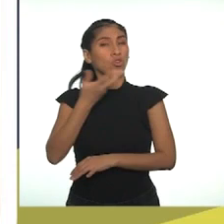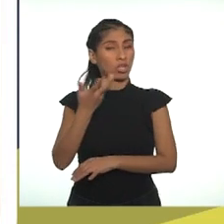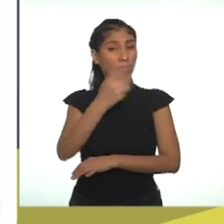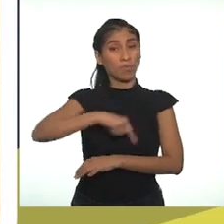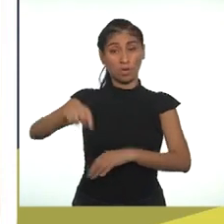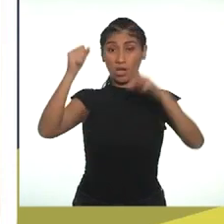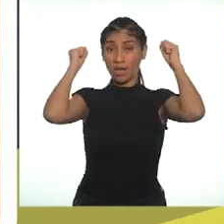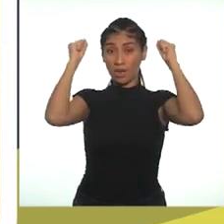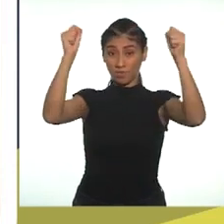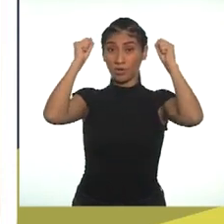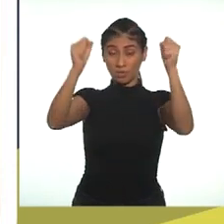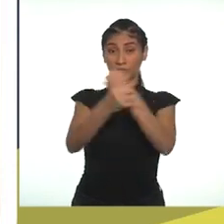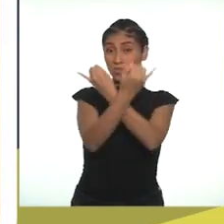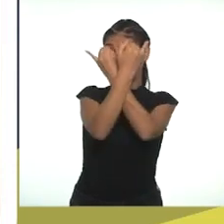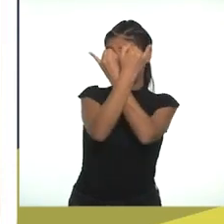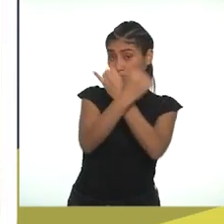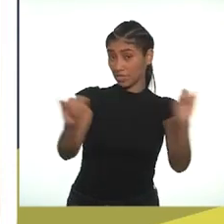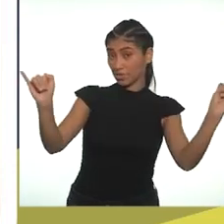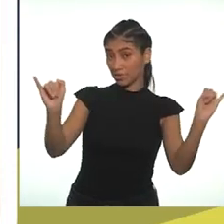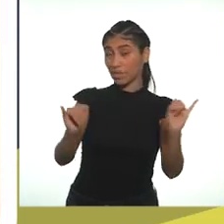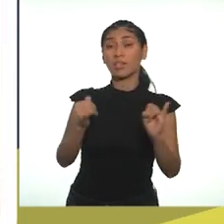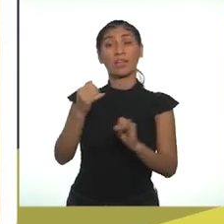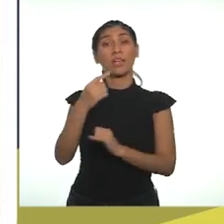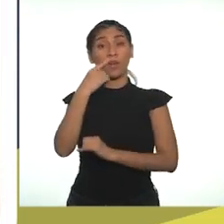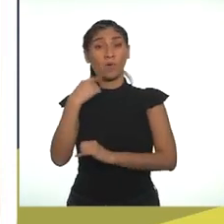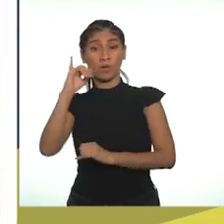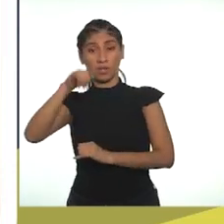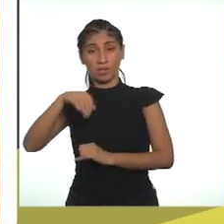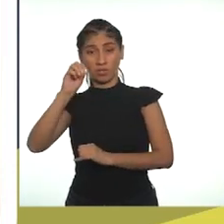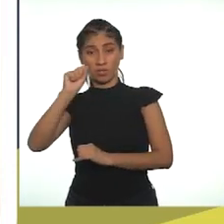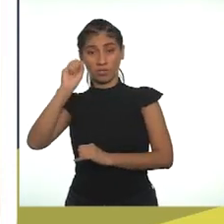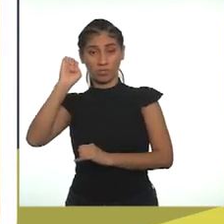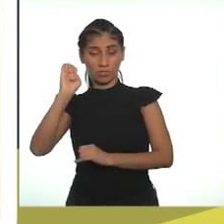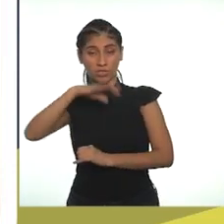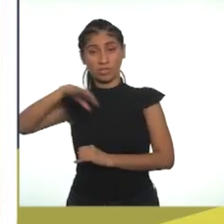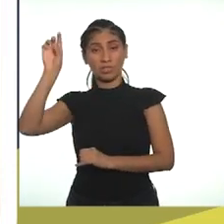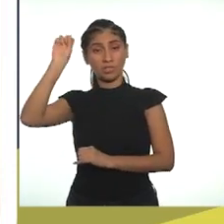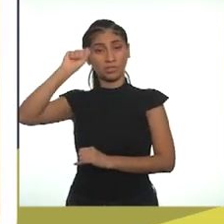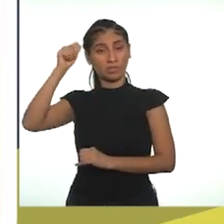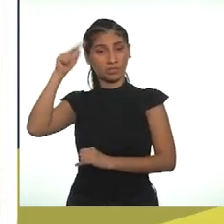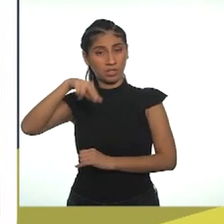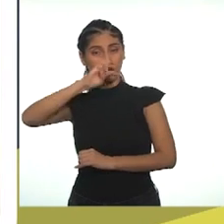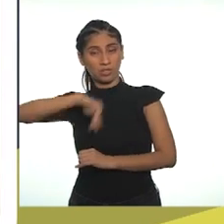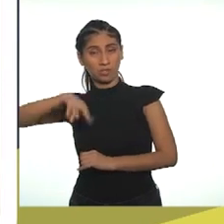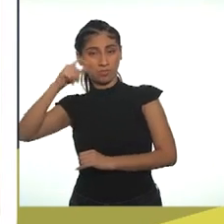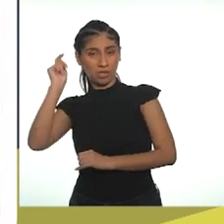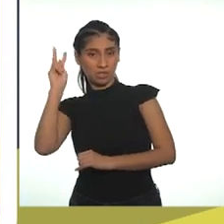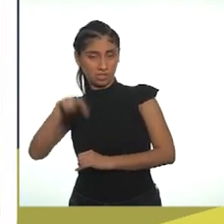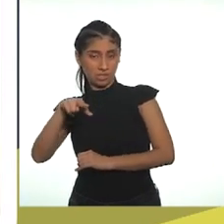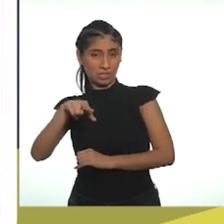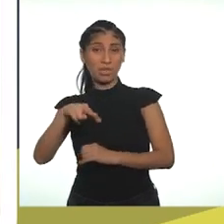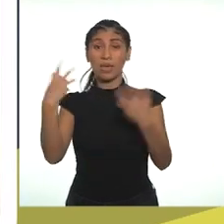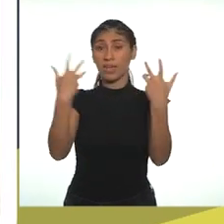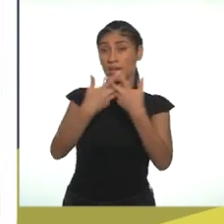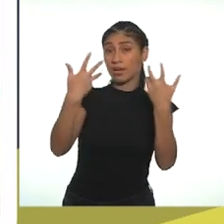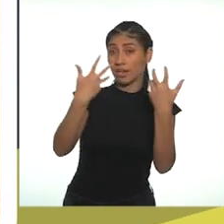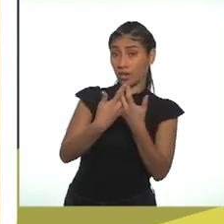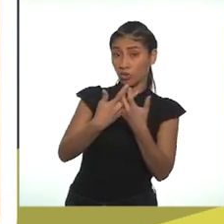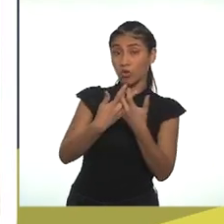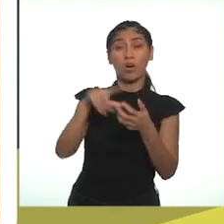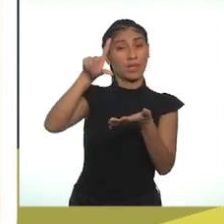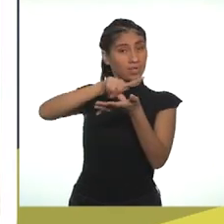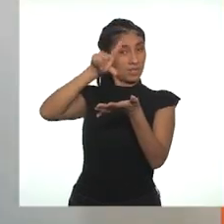la proclamación de la independencia, presidida por José de San Martín, se realizó en el corazón del virreinato, es